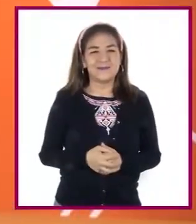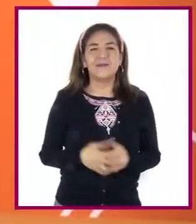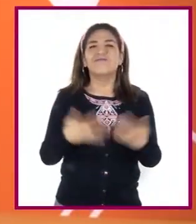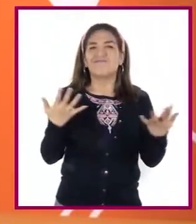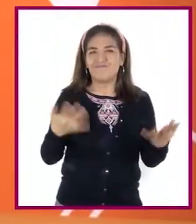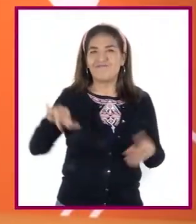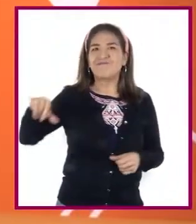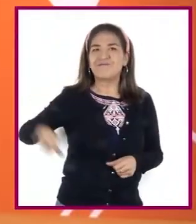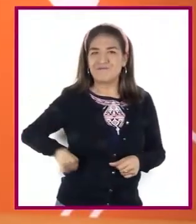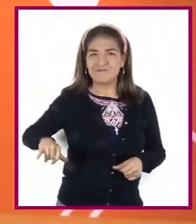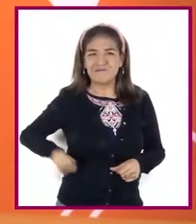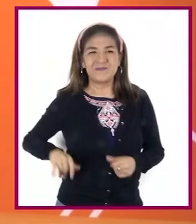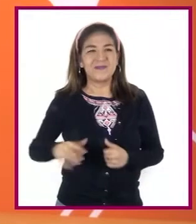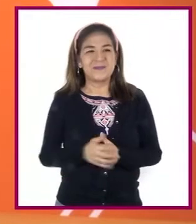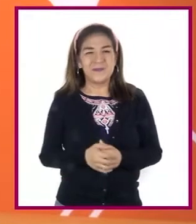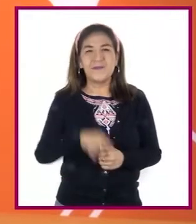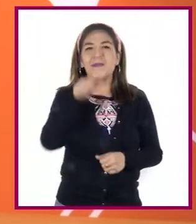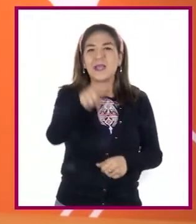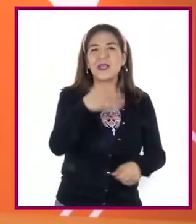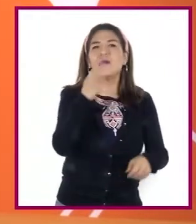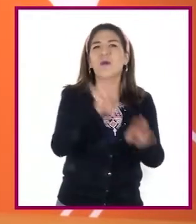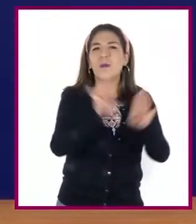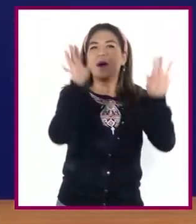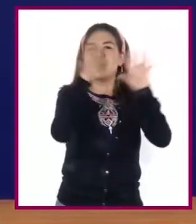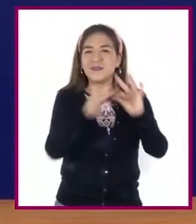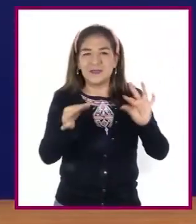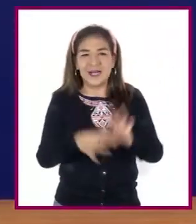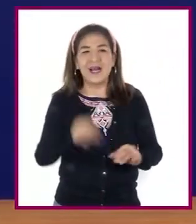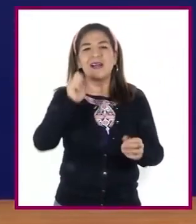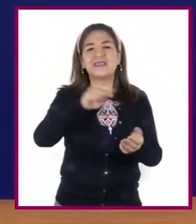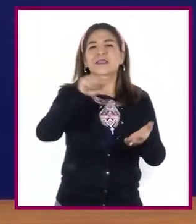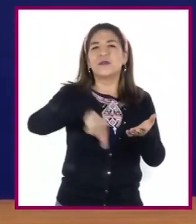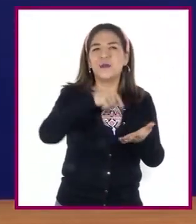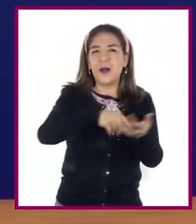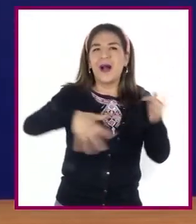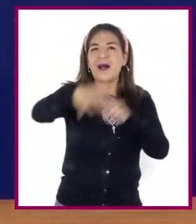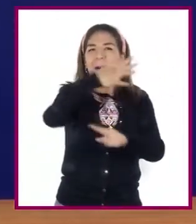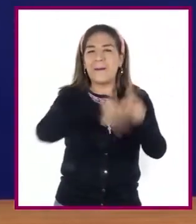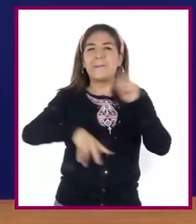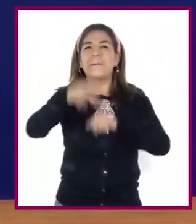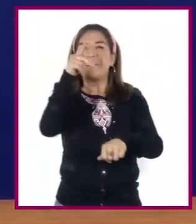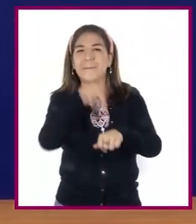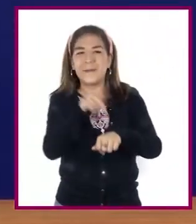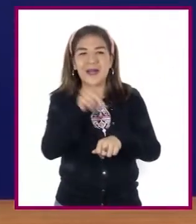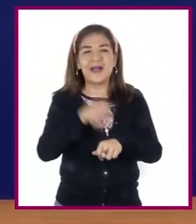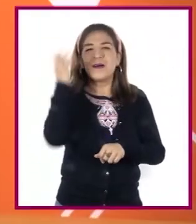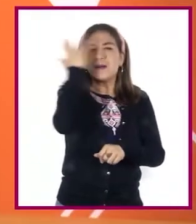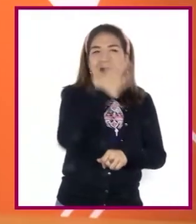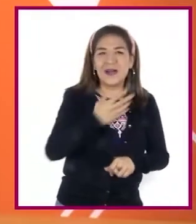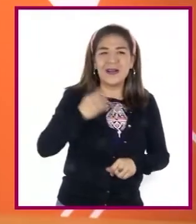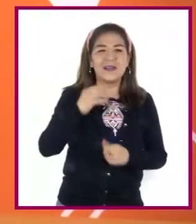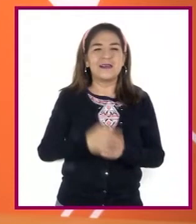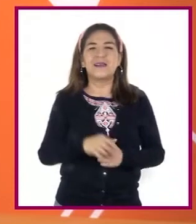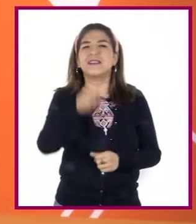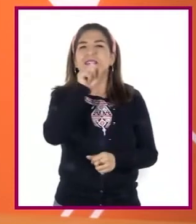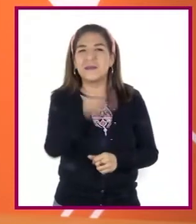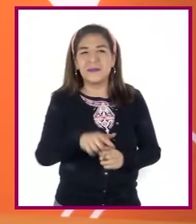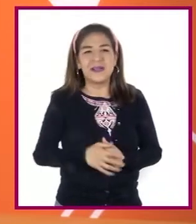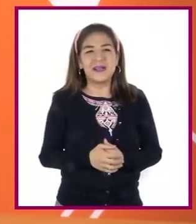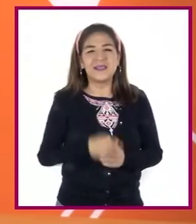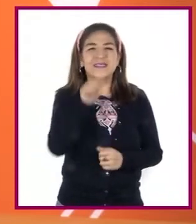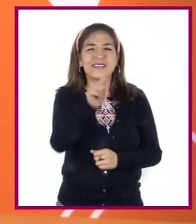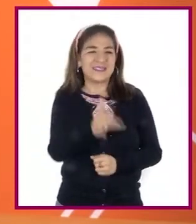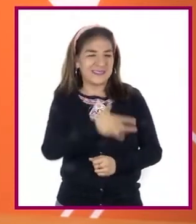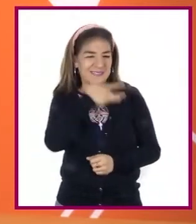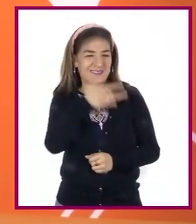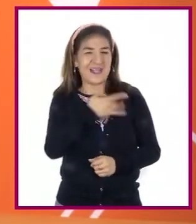Qué interesante, profesora, porque hace una descripción no solo del paisaje con las piedras pardas y el légamo, sino también de lo que